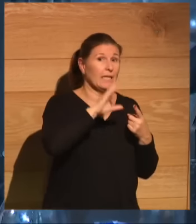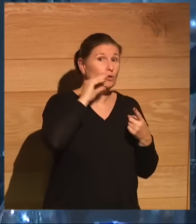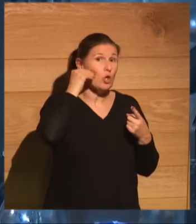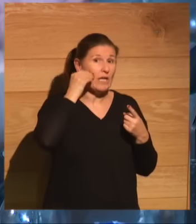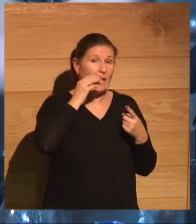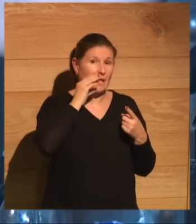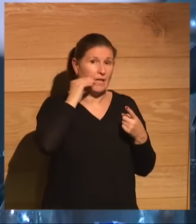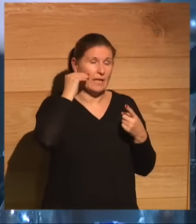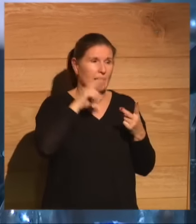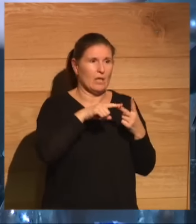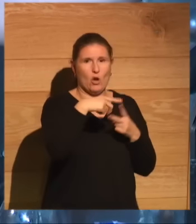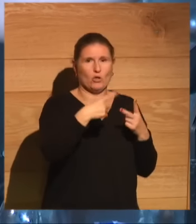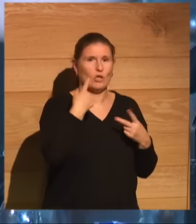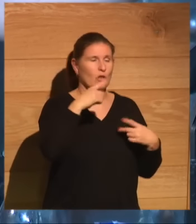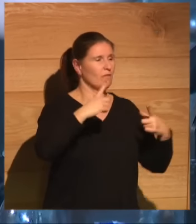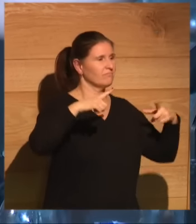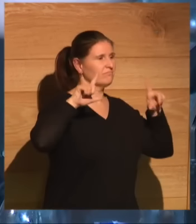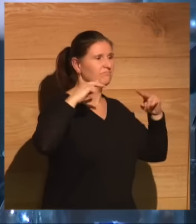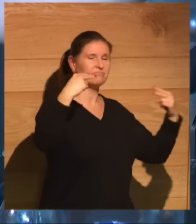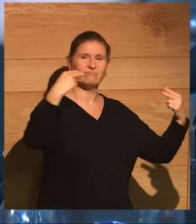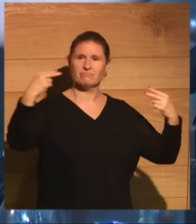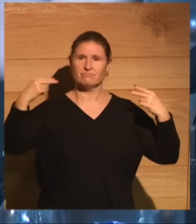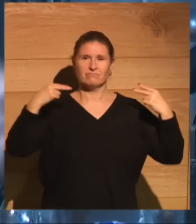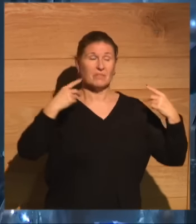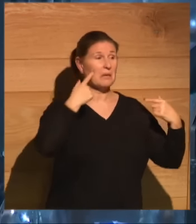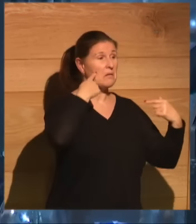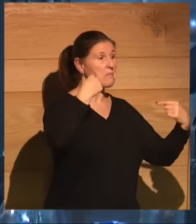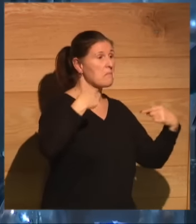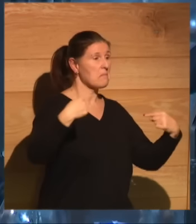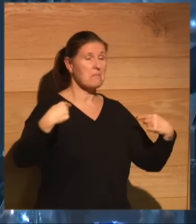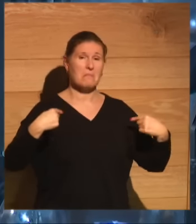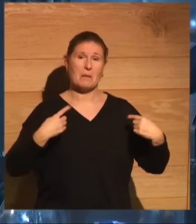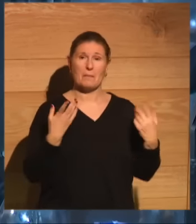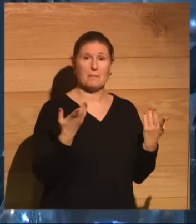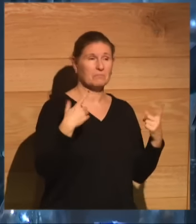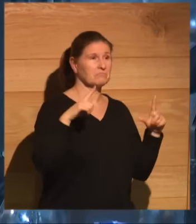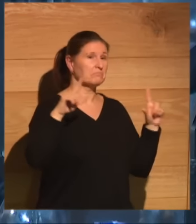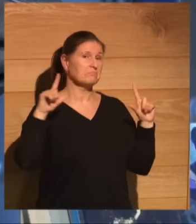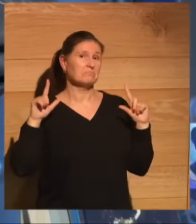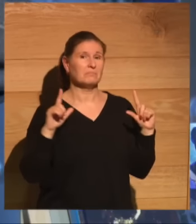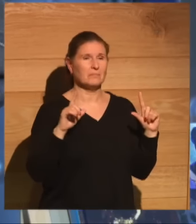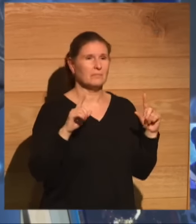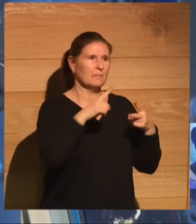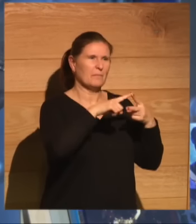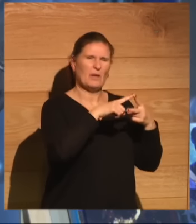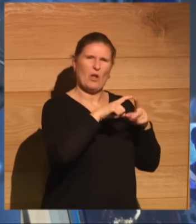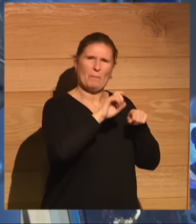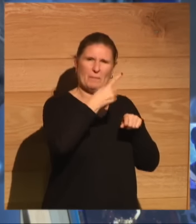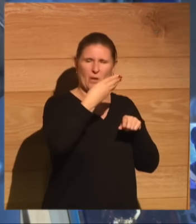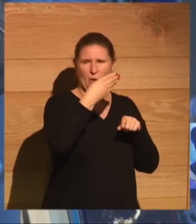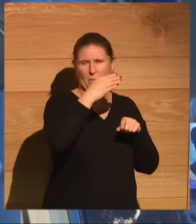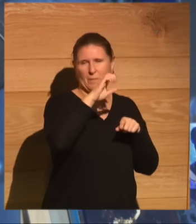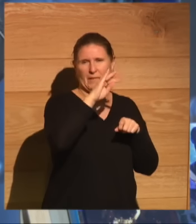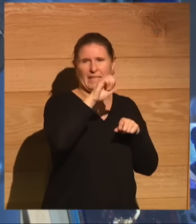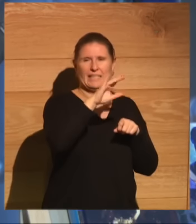haberse conocido. Están diciendo, mírame todo el rato, mira lo que hay aquí. Pero es mucho más callejero Beetlejuice, ¿no? Eso es. Pero,